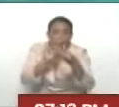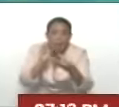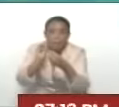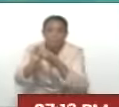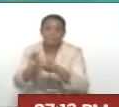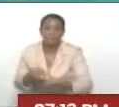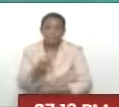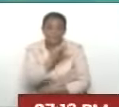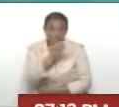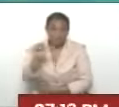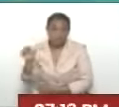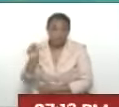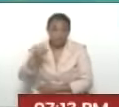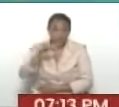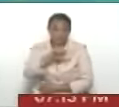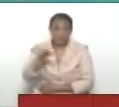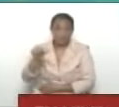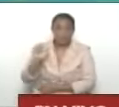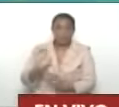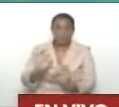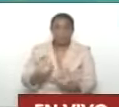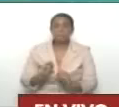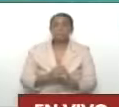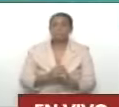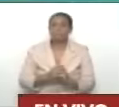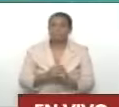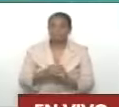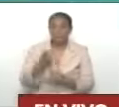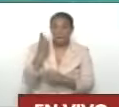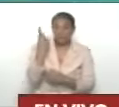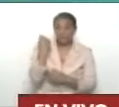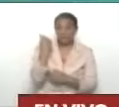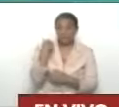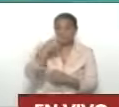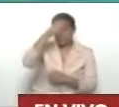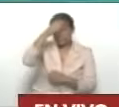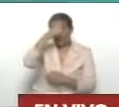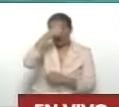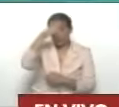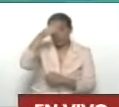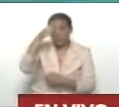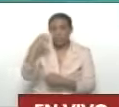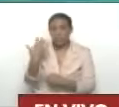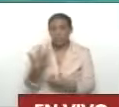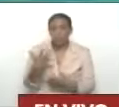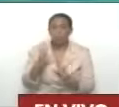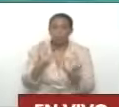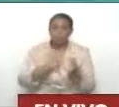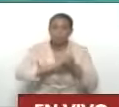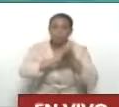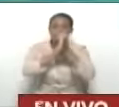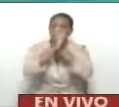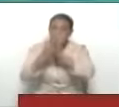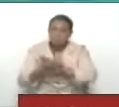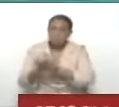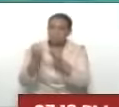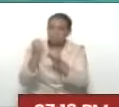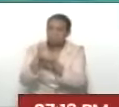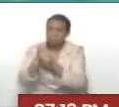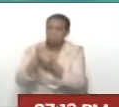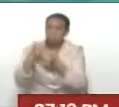Esta semana llegó al final ayer, con broche de oro,